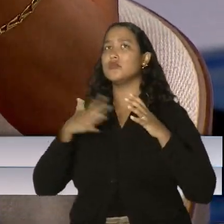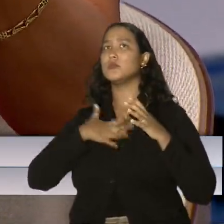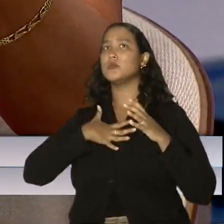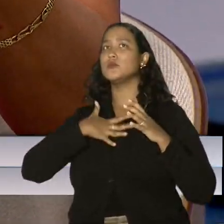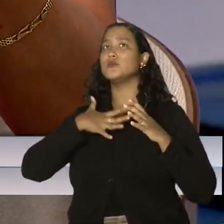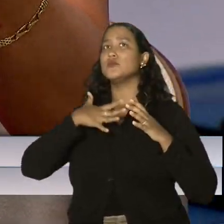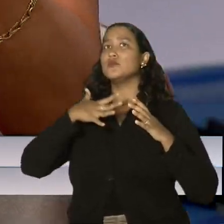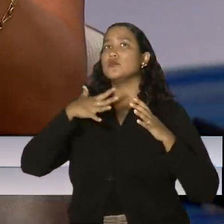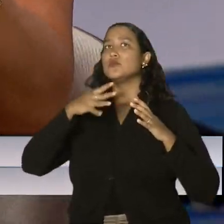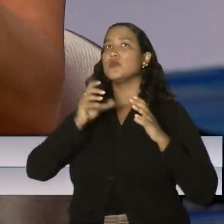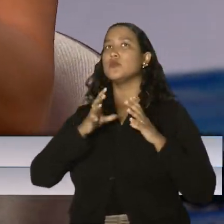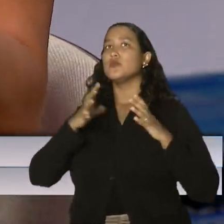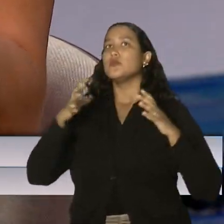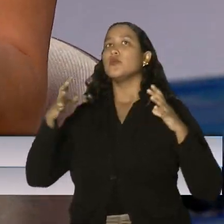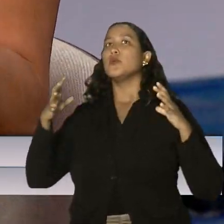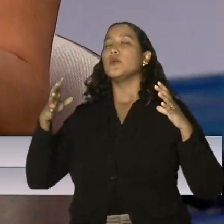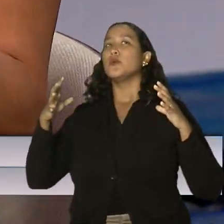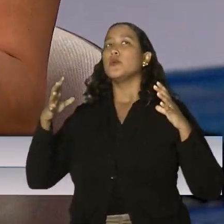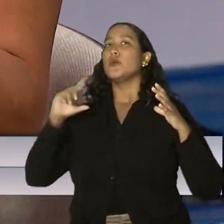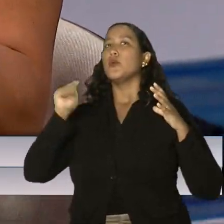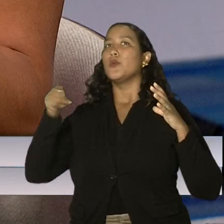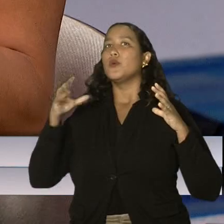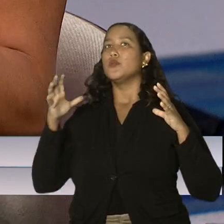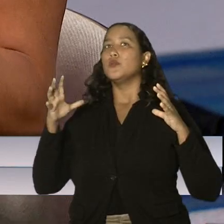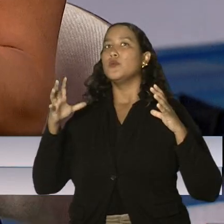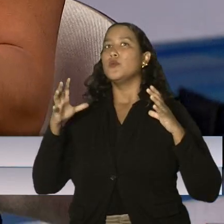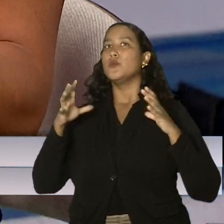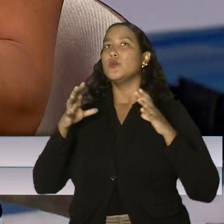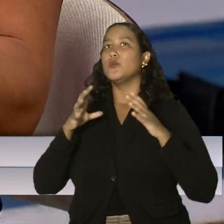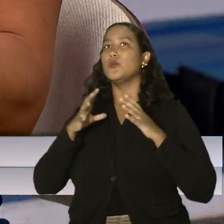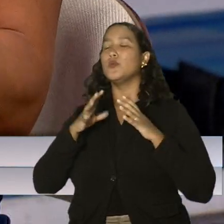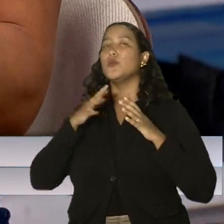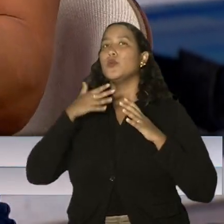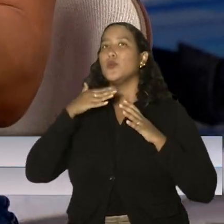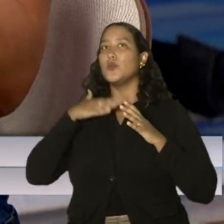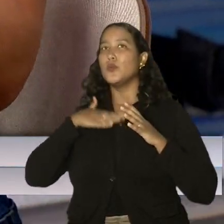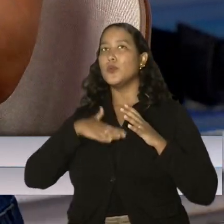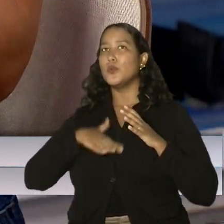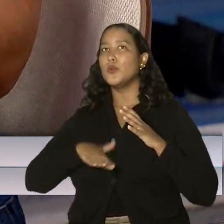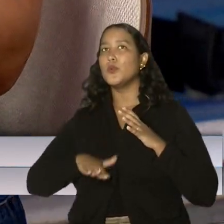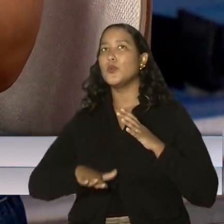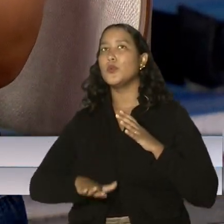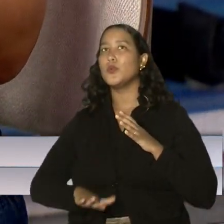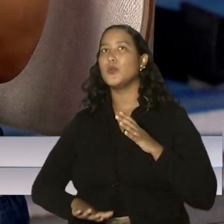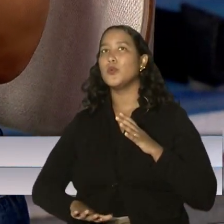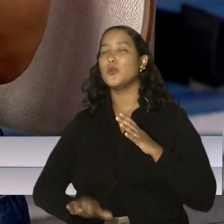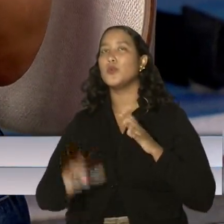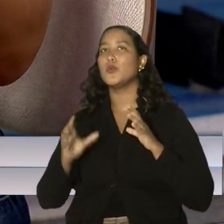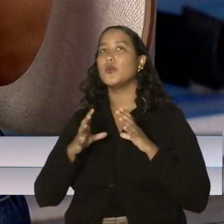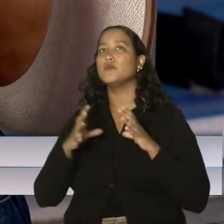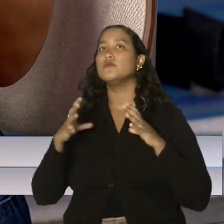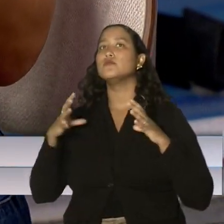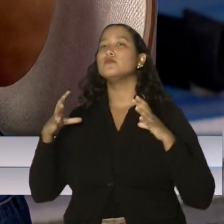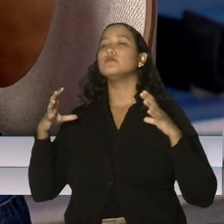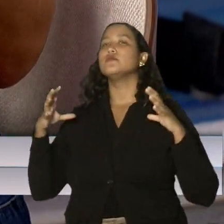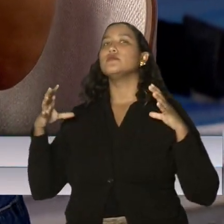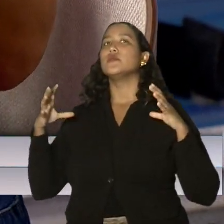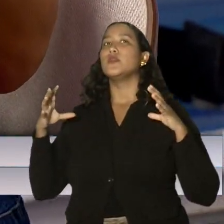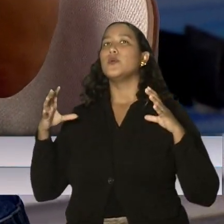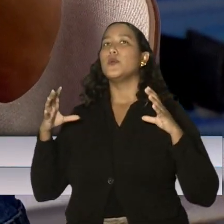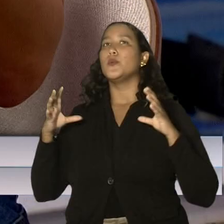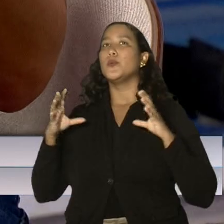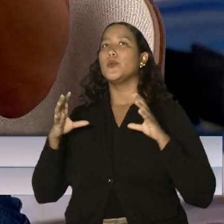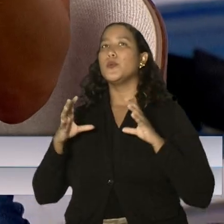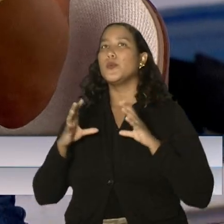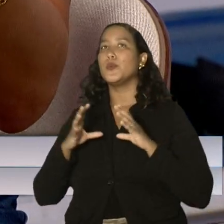inhalamos y cuando se contrae exhalamos Y así vamos practicando varias respiraciones y los vamos